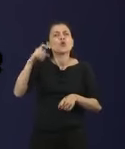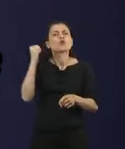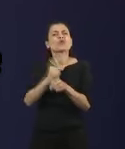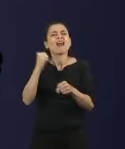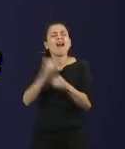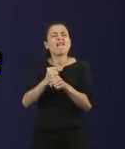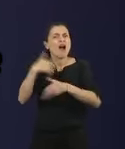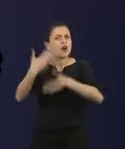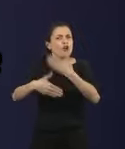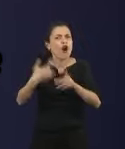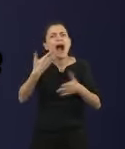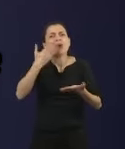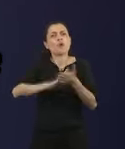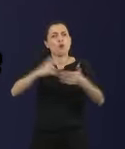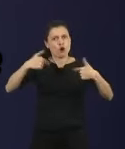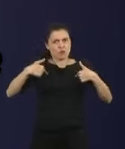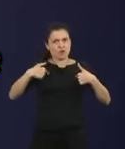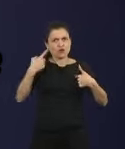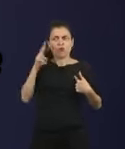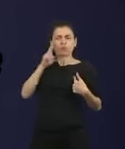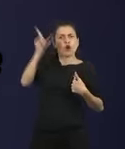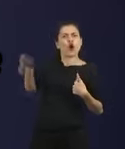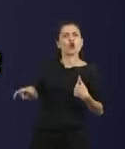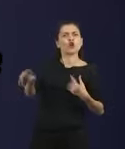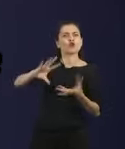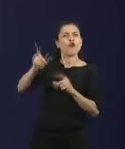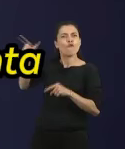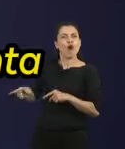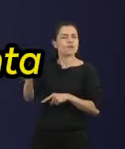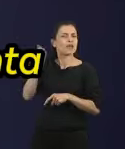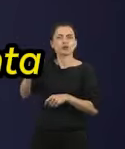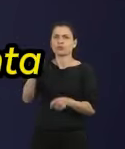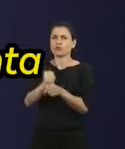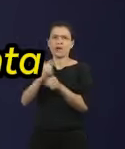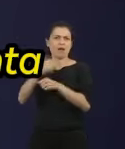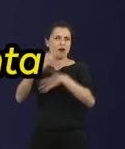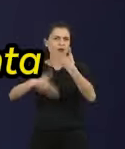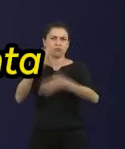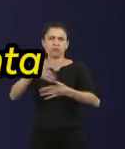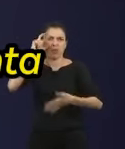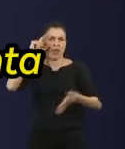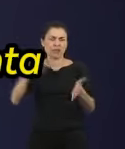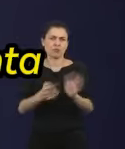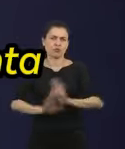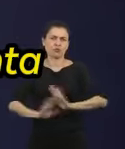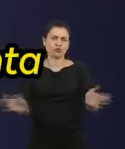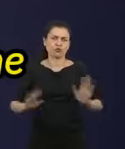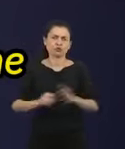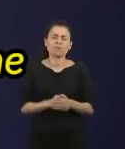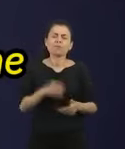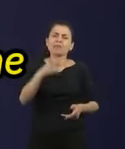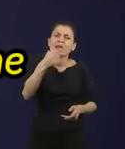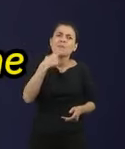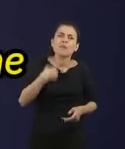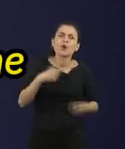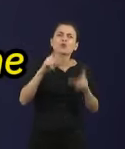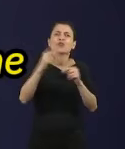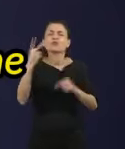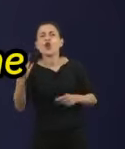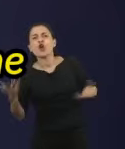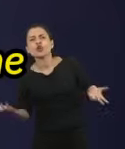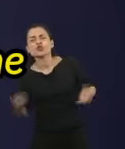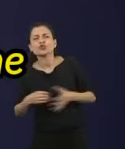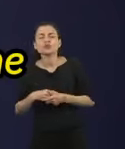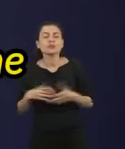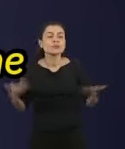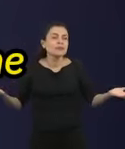hace un trabajo absolutamente maravilloso eh con respecto a tu segunda pregunta Mira la verdad es que lo